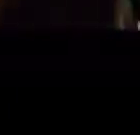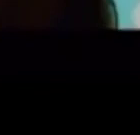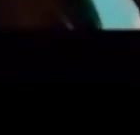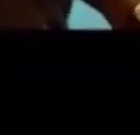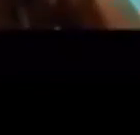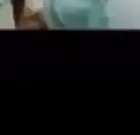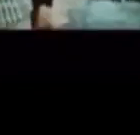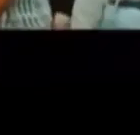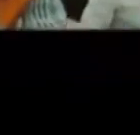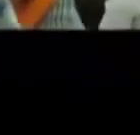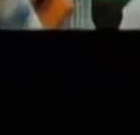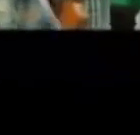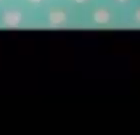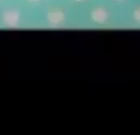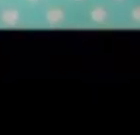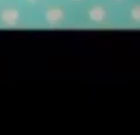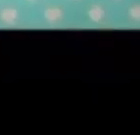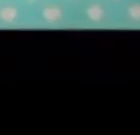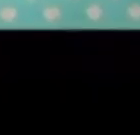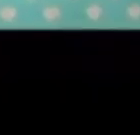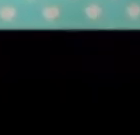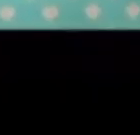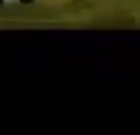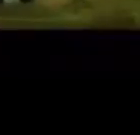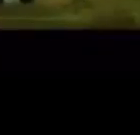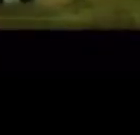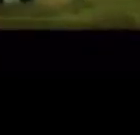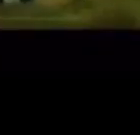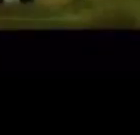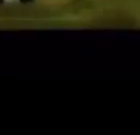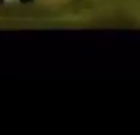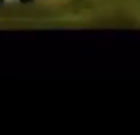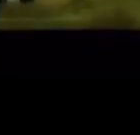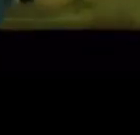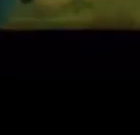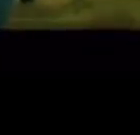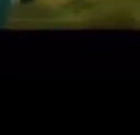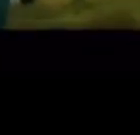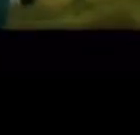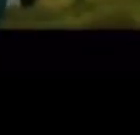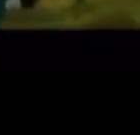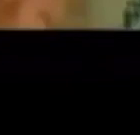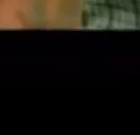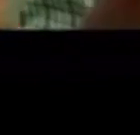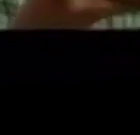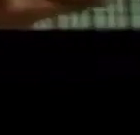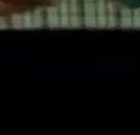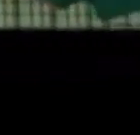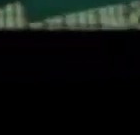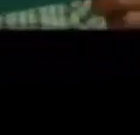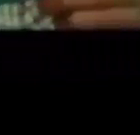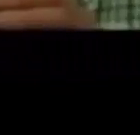retozo, diseminó la esperanza de ser el tallacán de tu gozo.